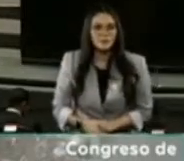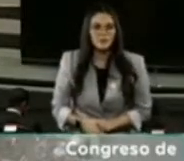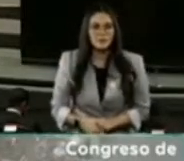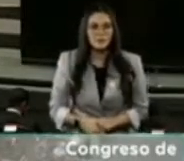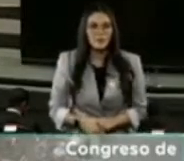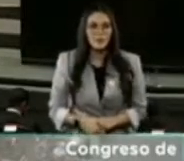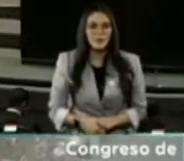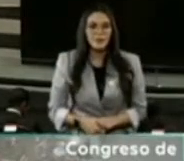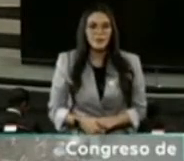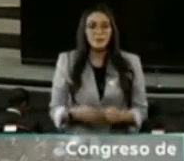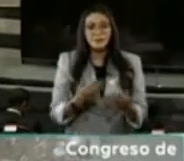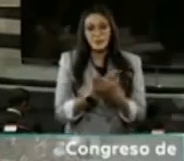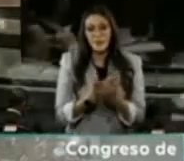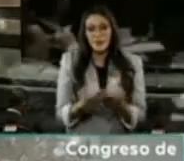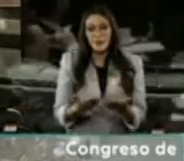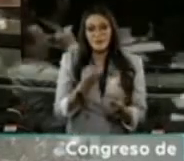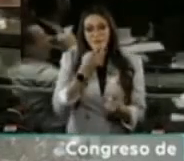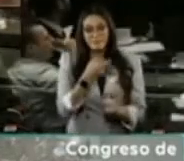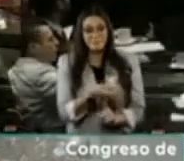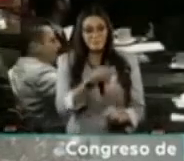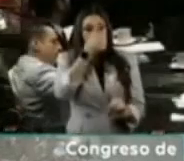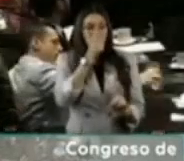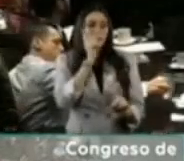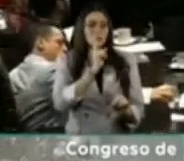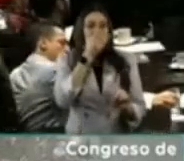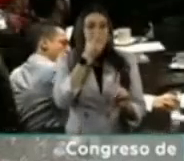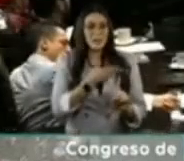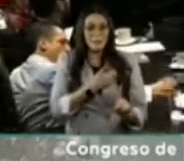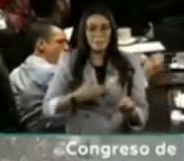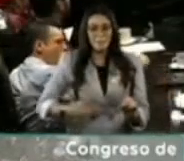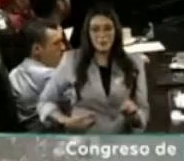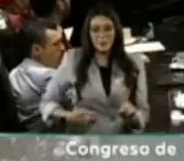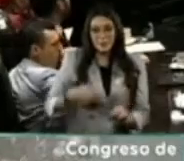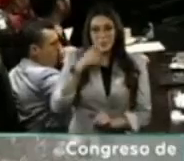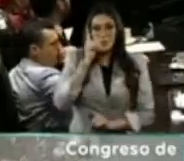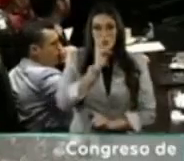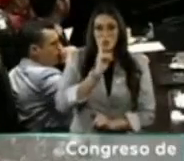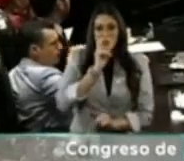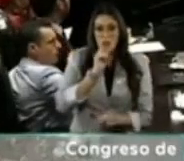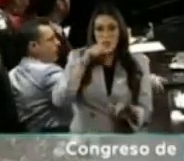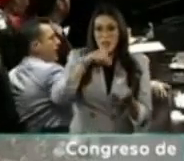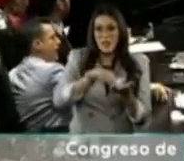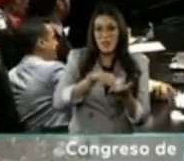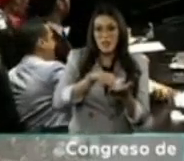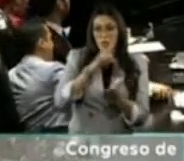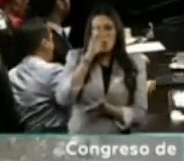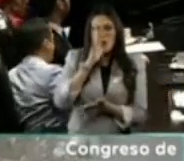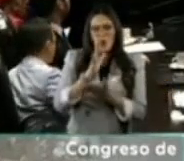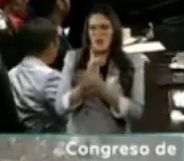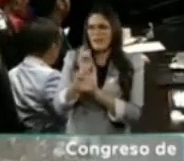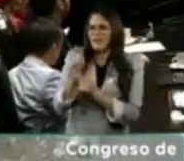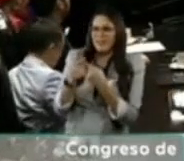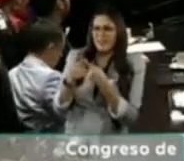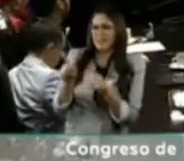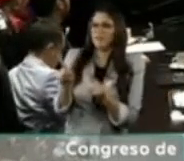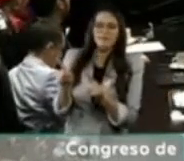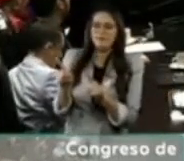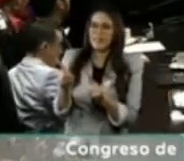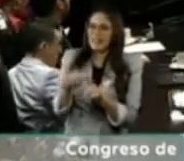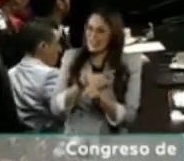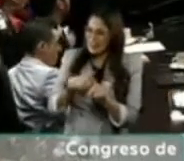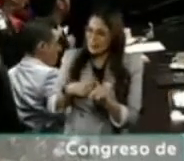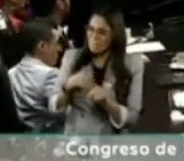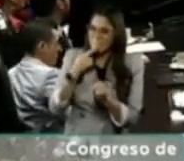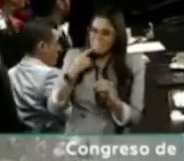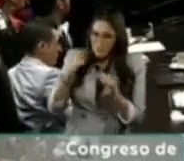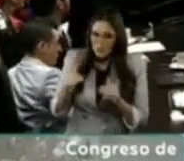aplazamiento, y ya lo dice bien Jesús García, pues son cuestiones técnicas, criterios que tiene que tomar en cuenta el juez. Y yo digo, ¿para qué?